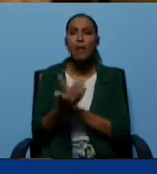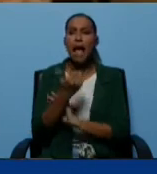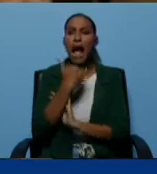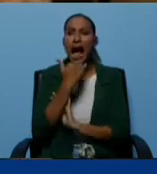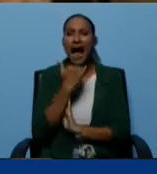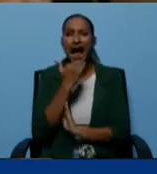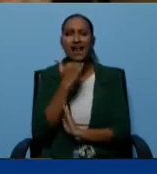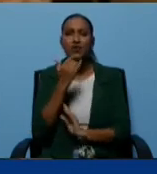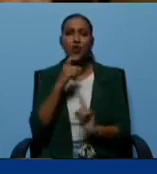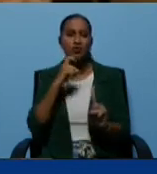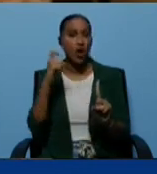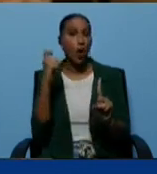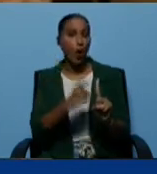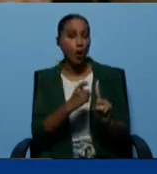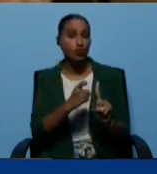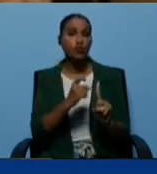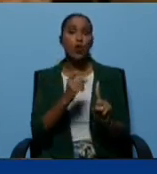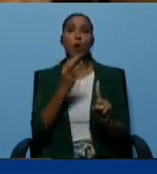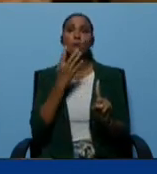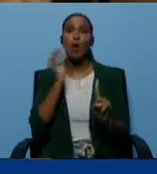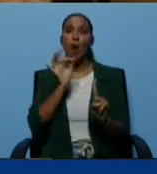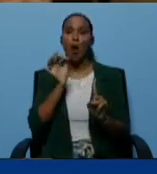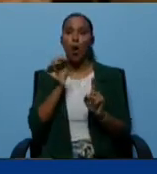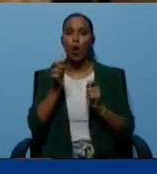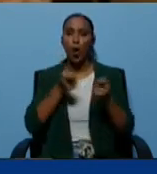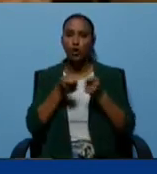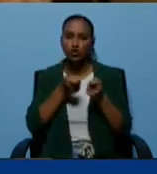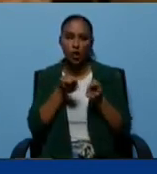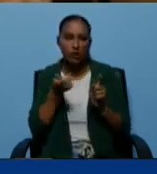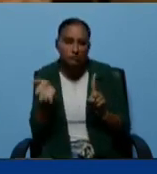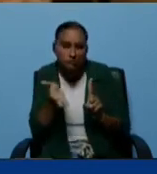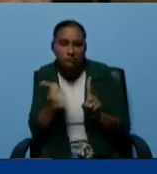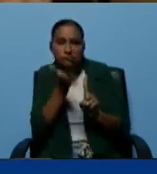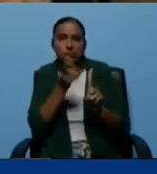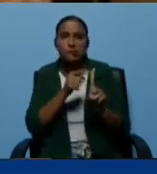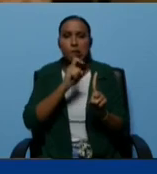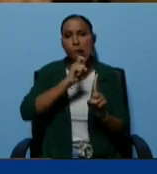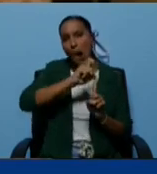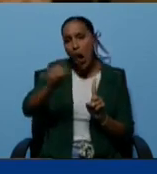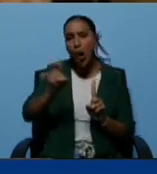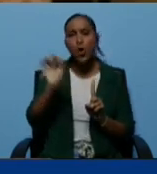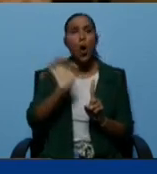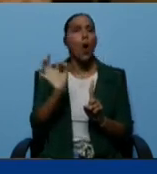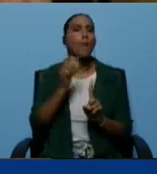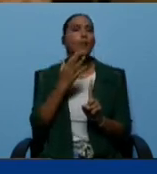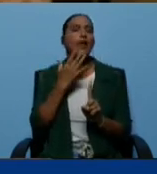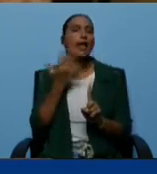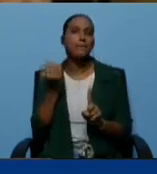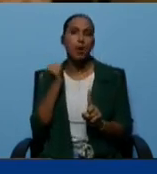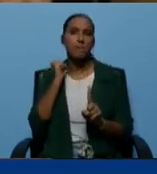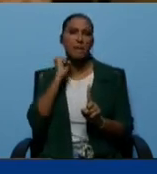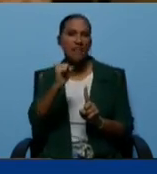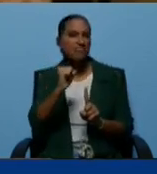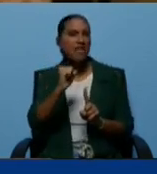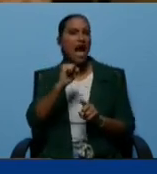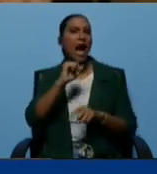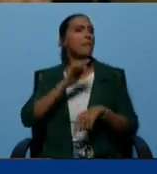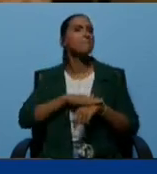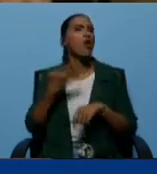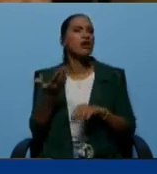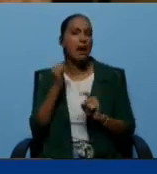No solamente el delito o la instigación a un delito de odio, sino el crimen de odio, que es la materialización